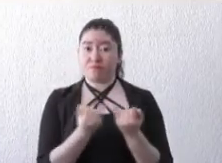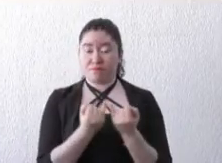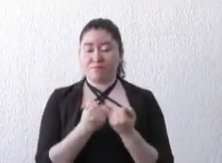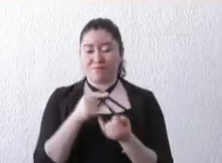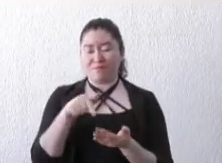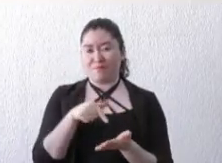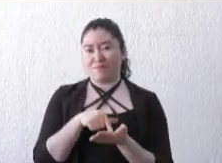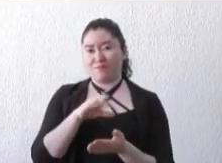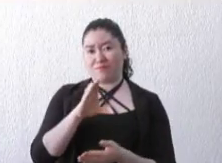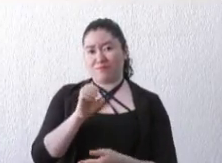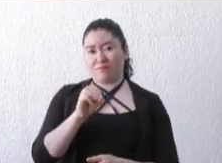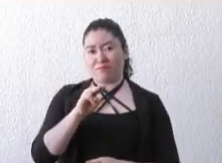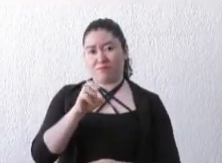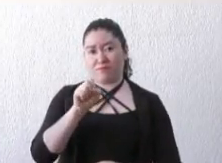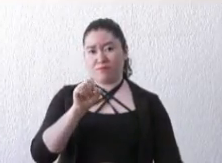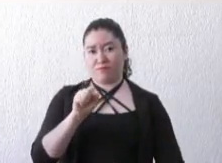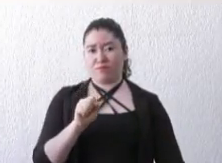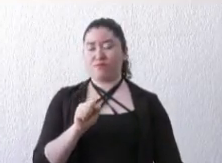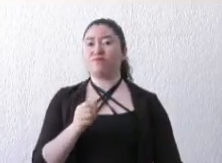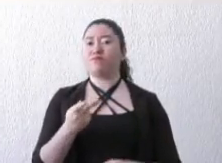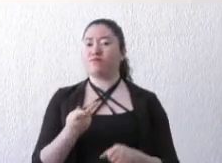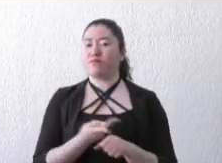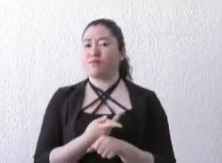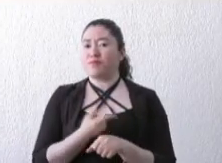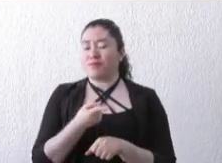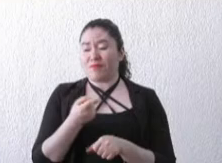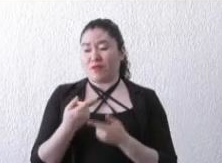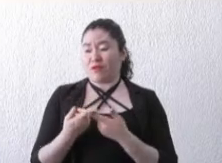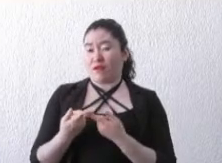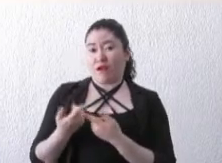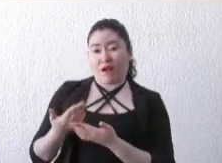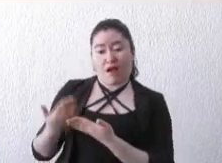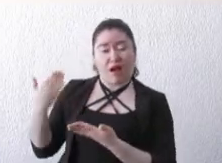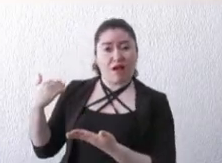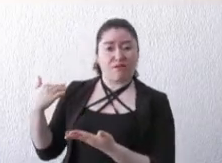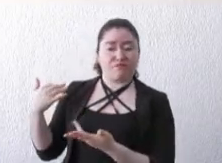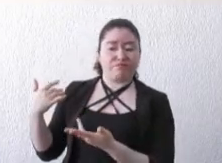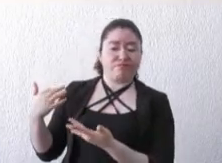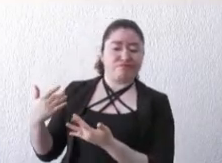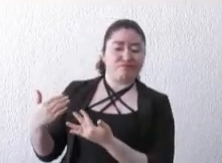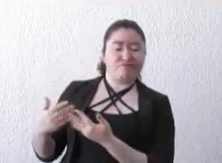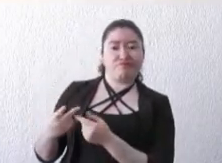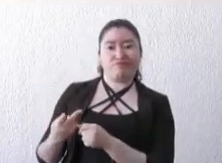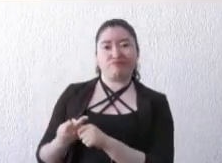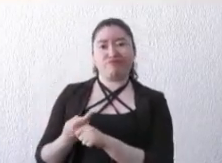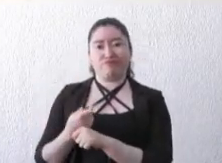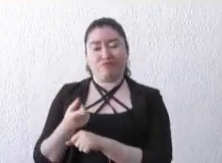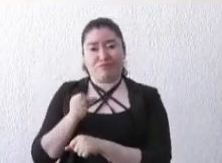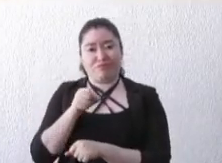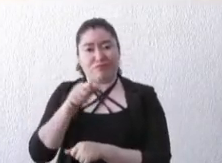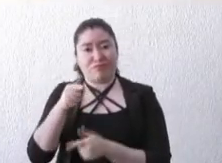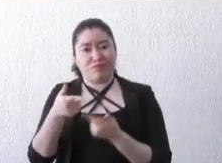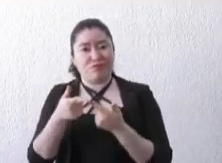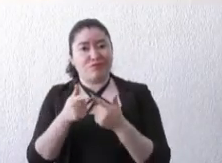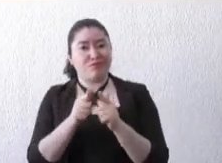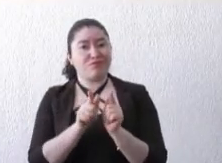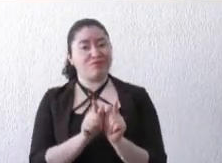el faro Cosmos, va a resolver una deuda histórica que se tiene con una de las